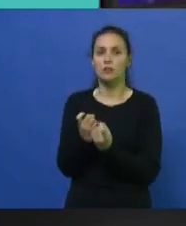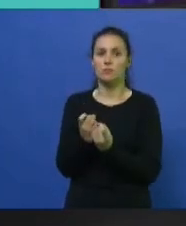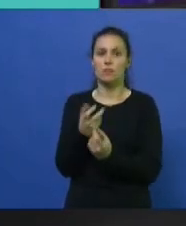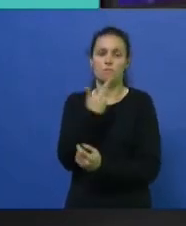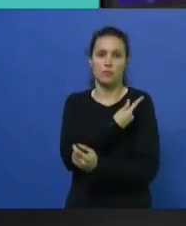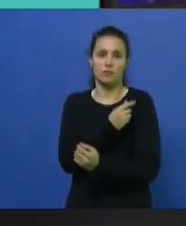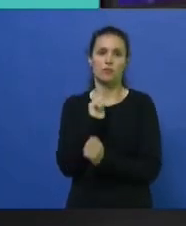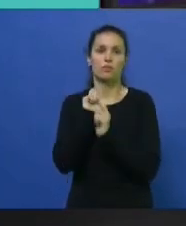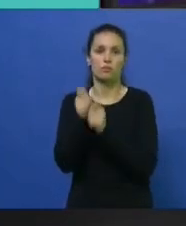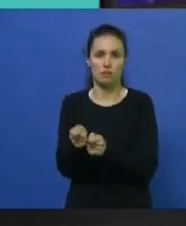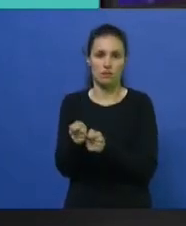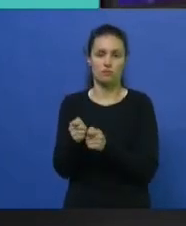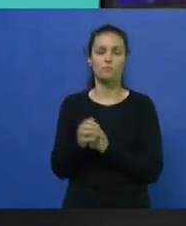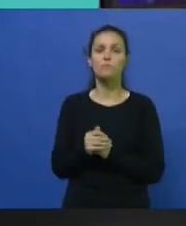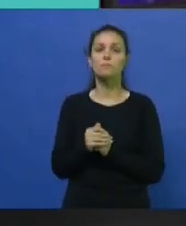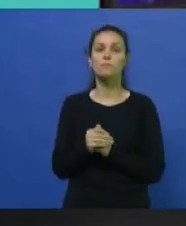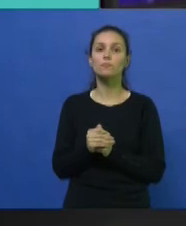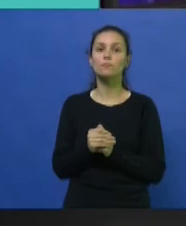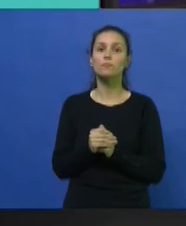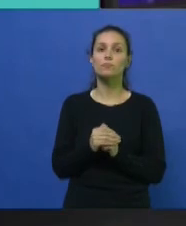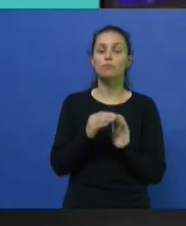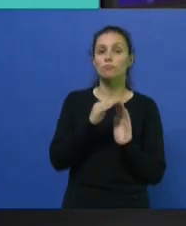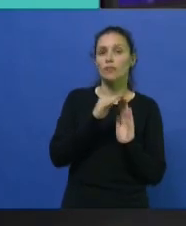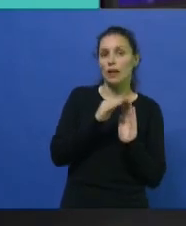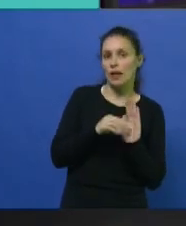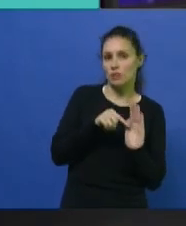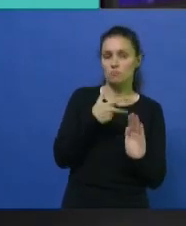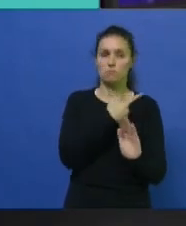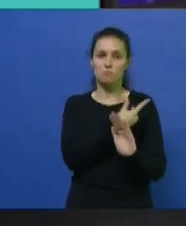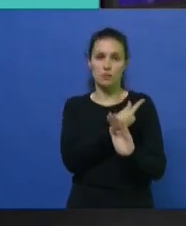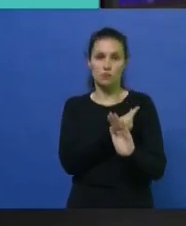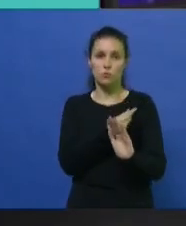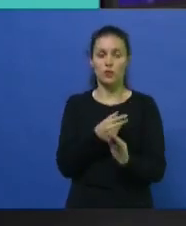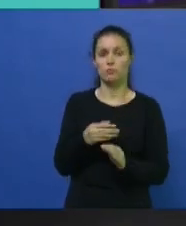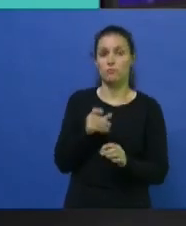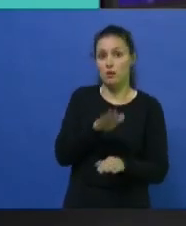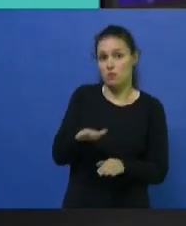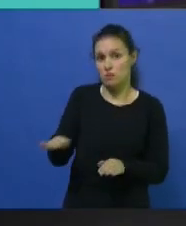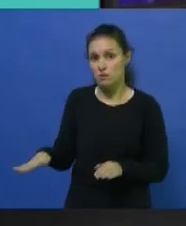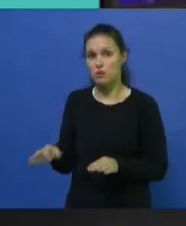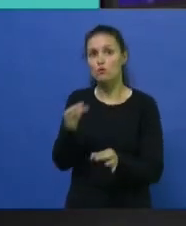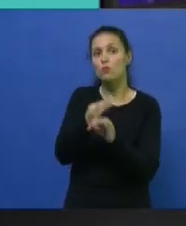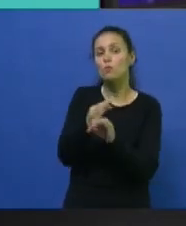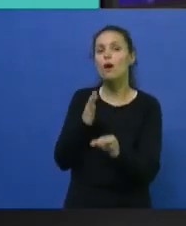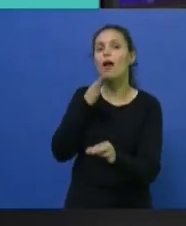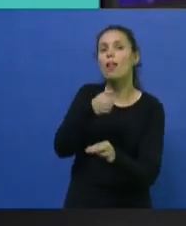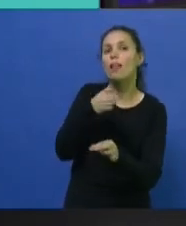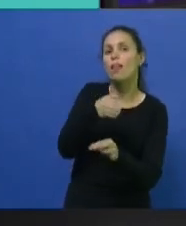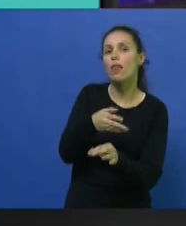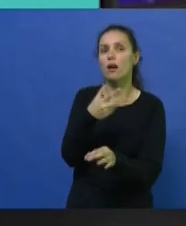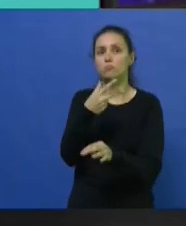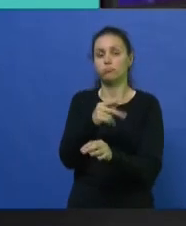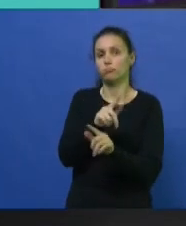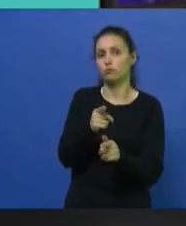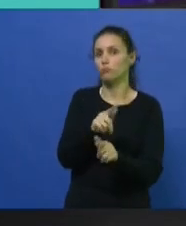o sea en tu carné de vacunación supuestamente los chicos ni siquiera pueden entrar al colegio si la vacuna no está la vacuna es obligatoria te lo dice